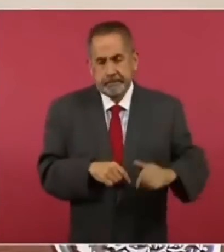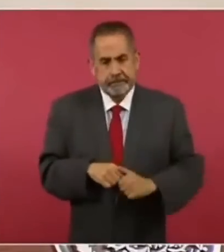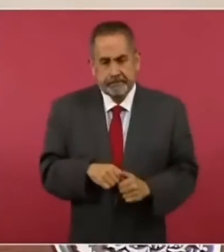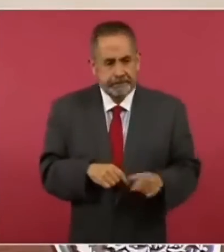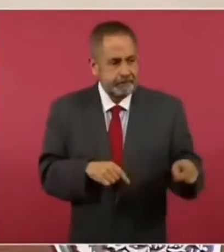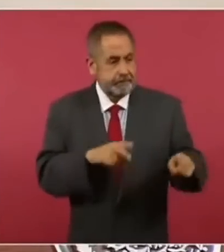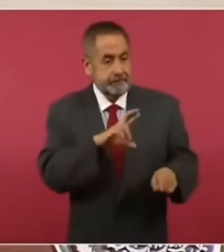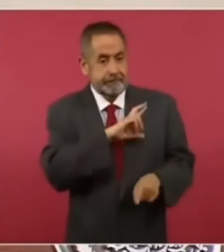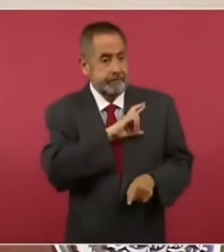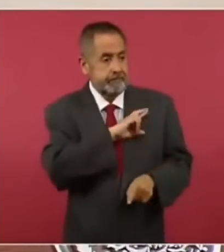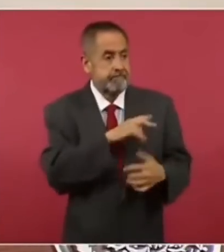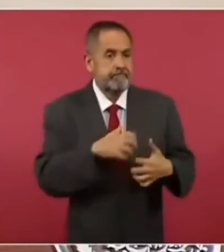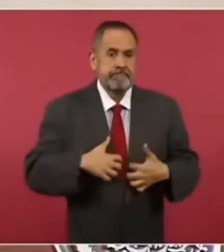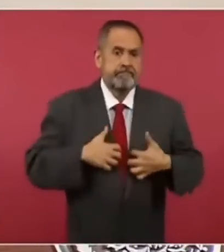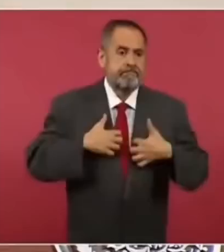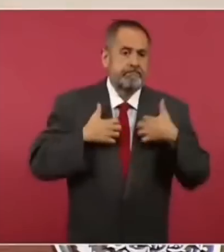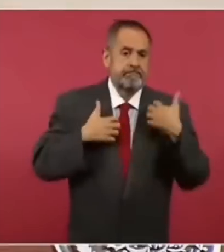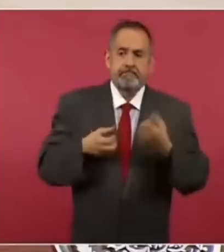particular